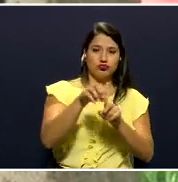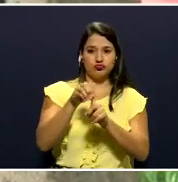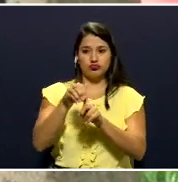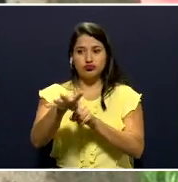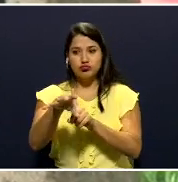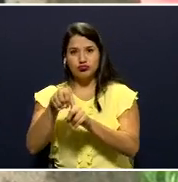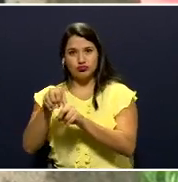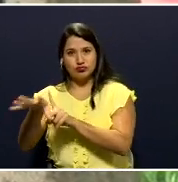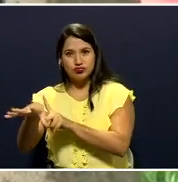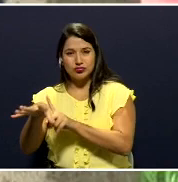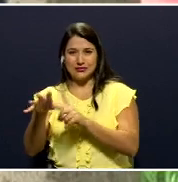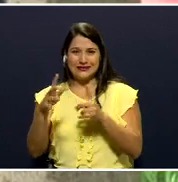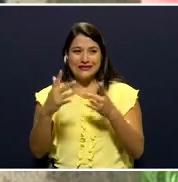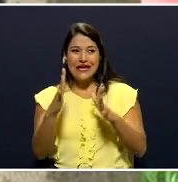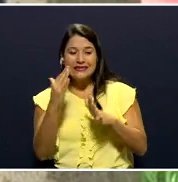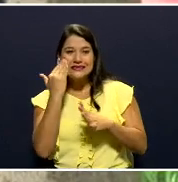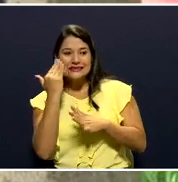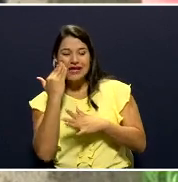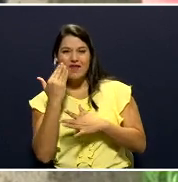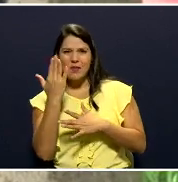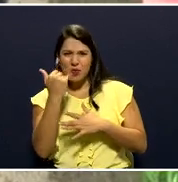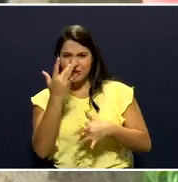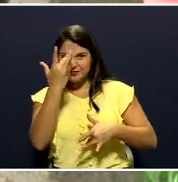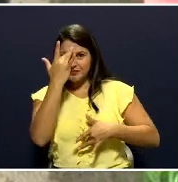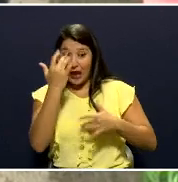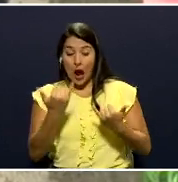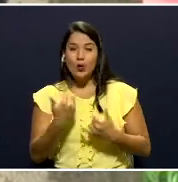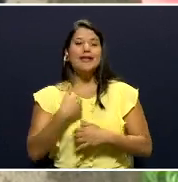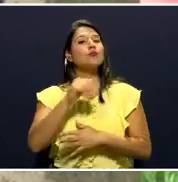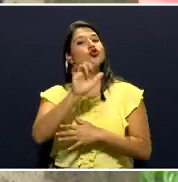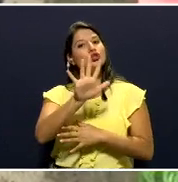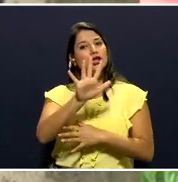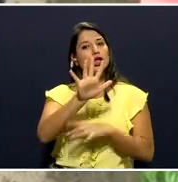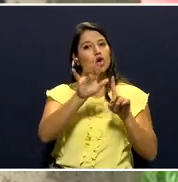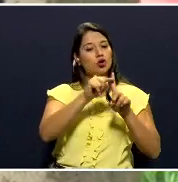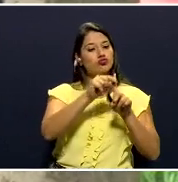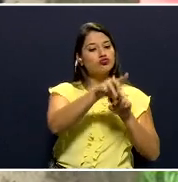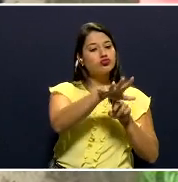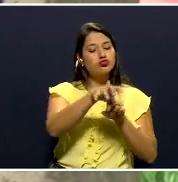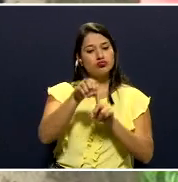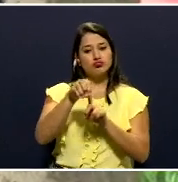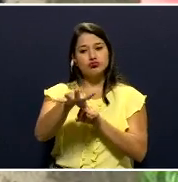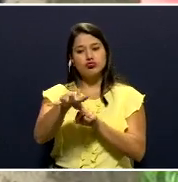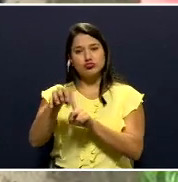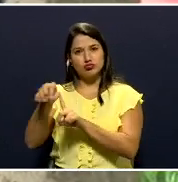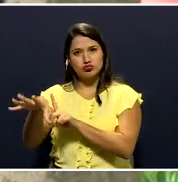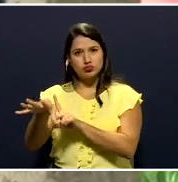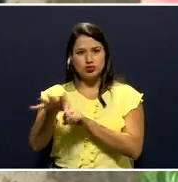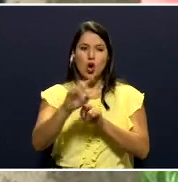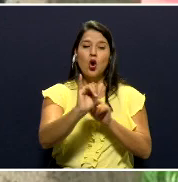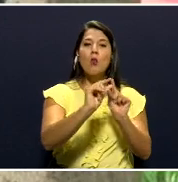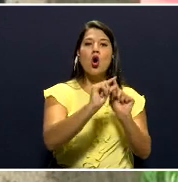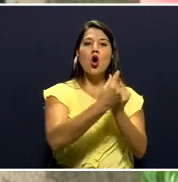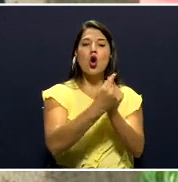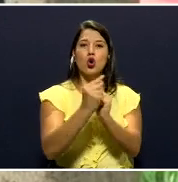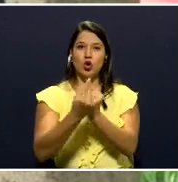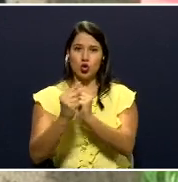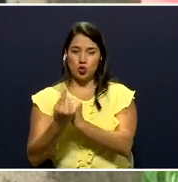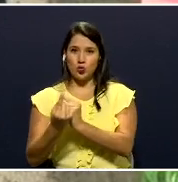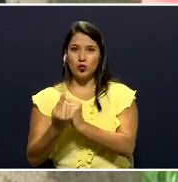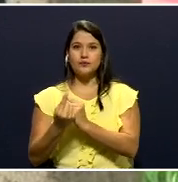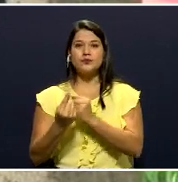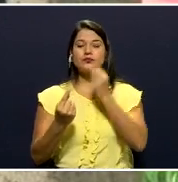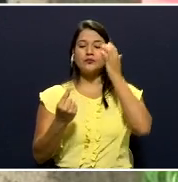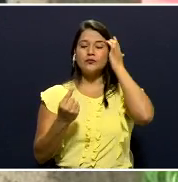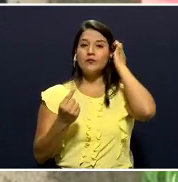buena cosa, ¿verdad? En este momento tenemos 5 clústeres activos y 6 grupos de personas que son individuales, que hasta este momento no son grupos,